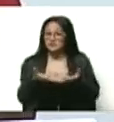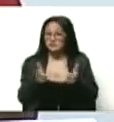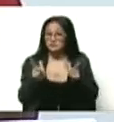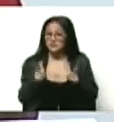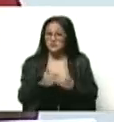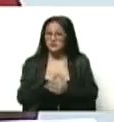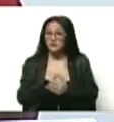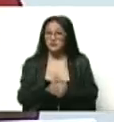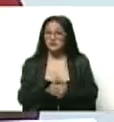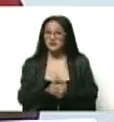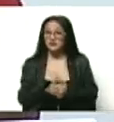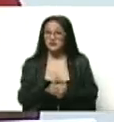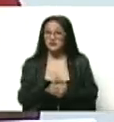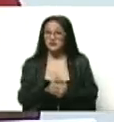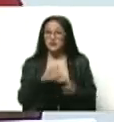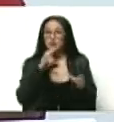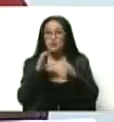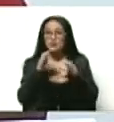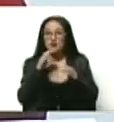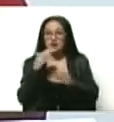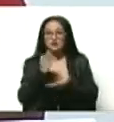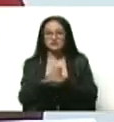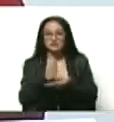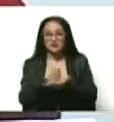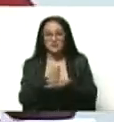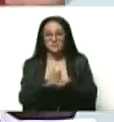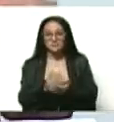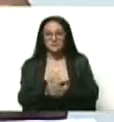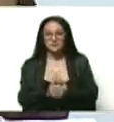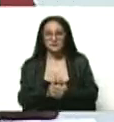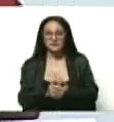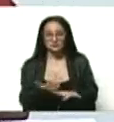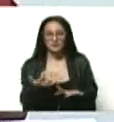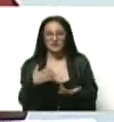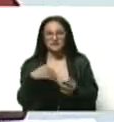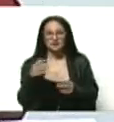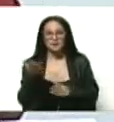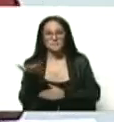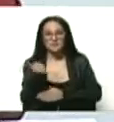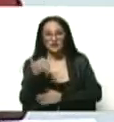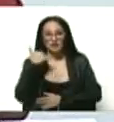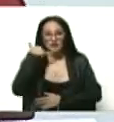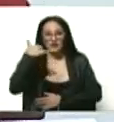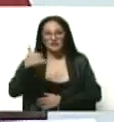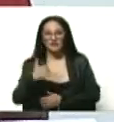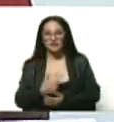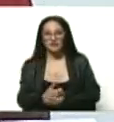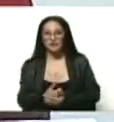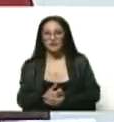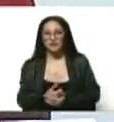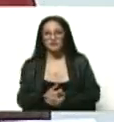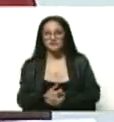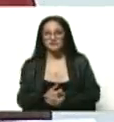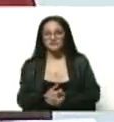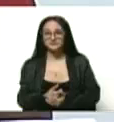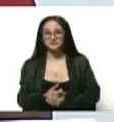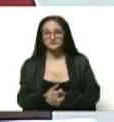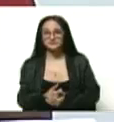nosotros comunicarnos constantemente, me explico. Por eso pedimos los teléfonos. Yo puedo tener...